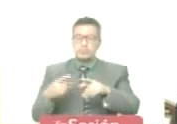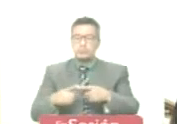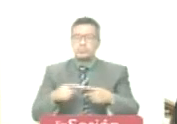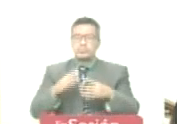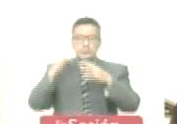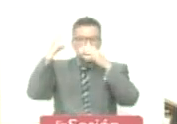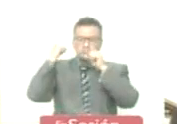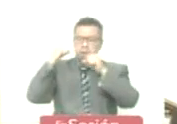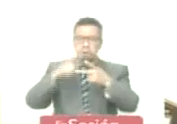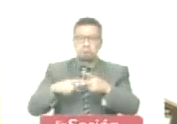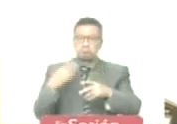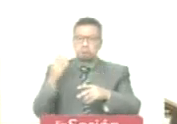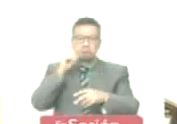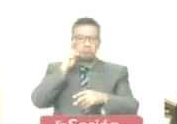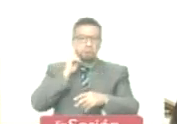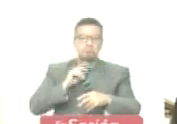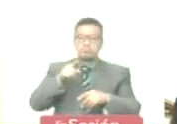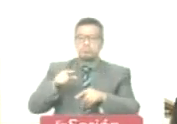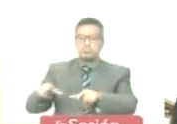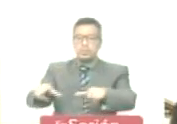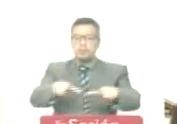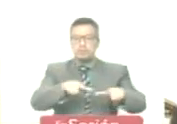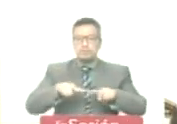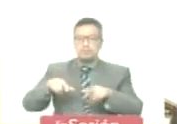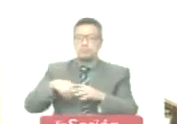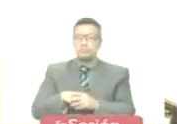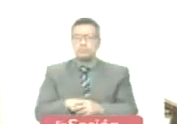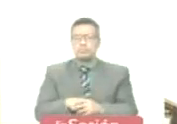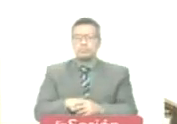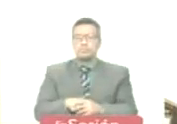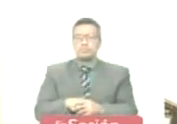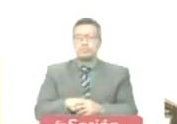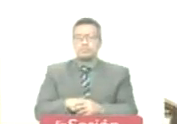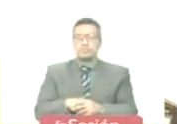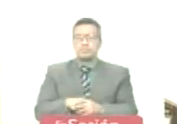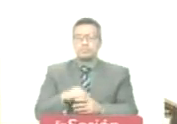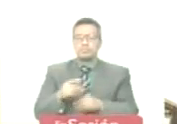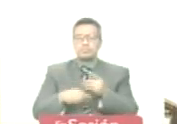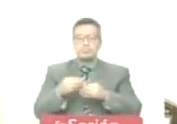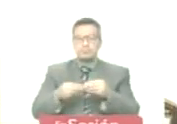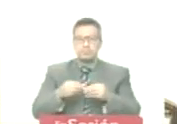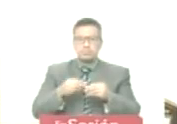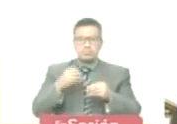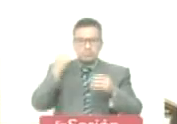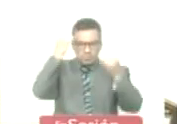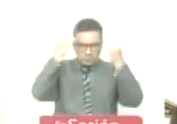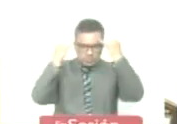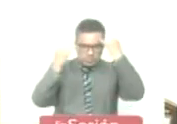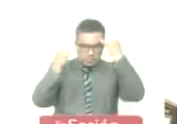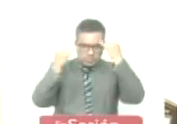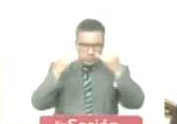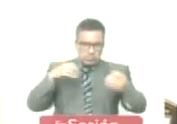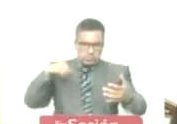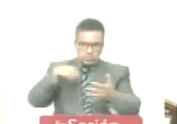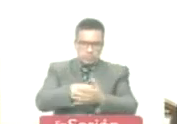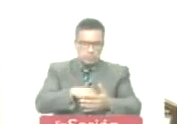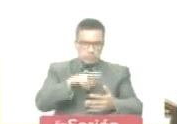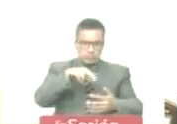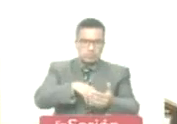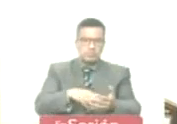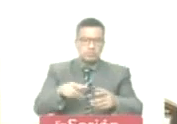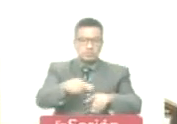diplomacia bolivariana en un escenario desde el cual se conspiró en el golpe de Estado del año